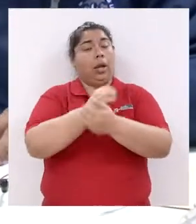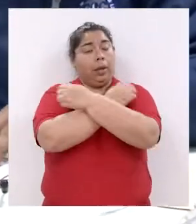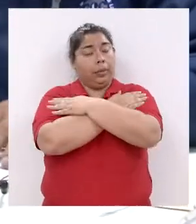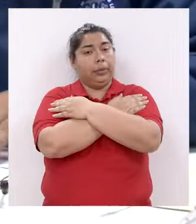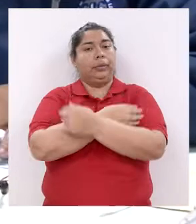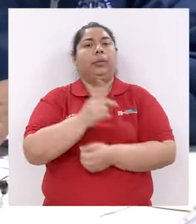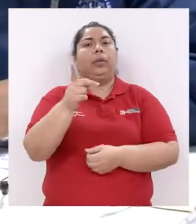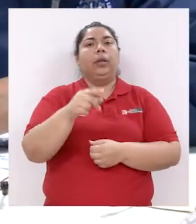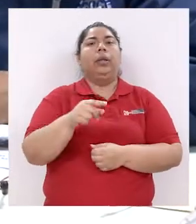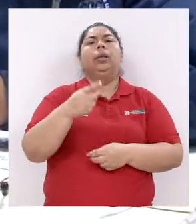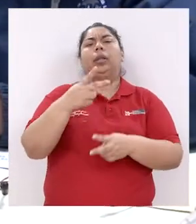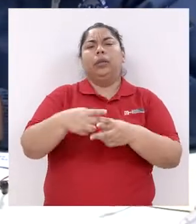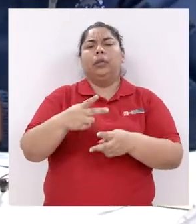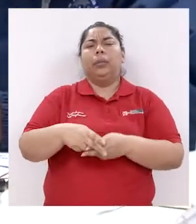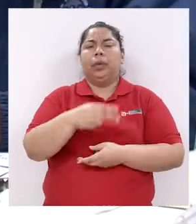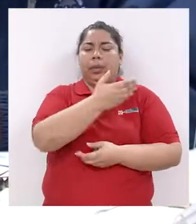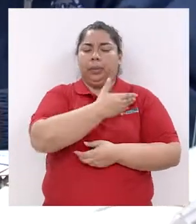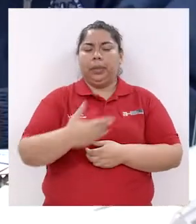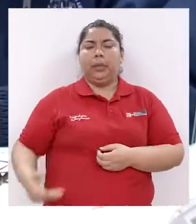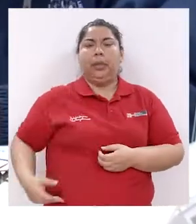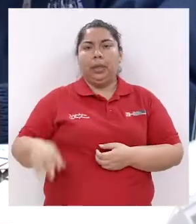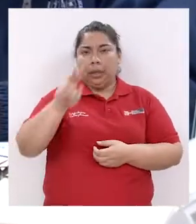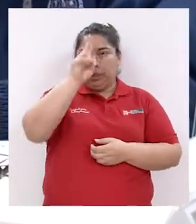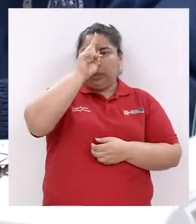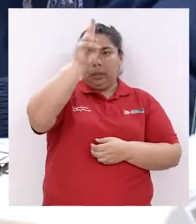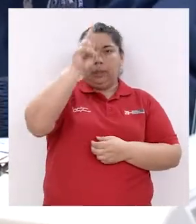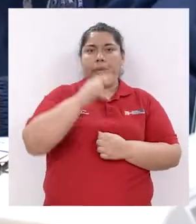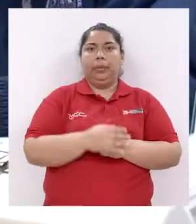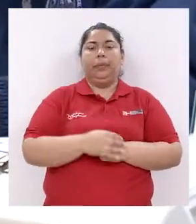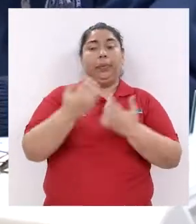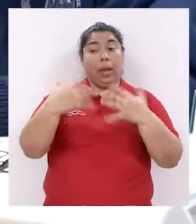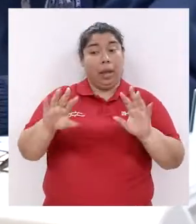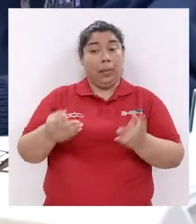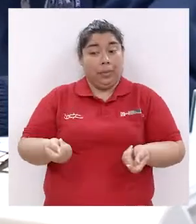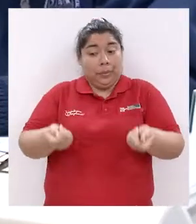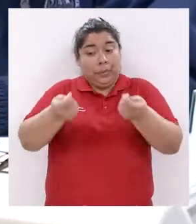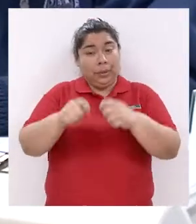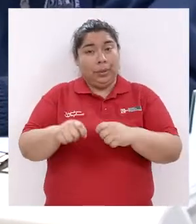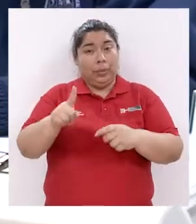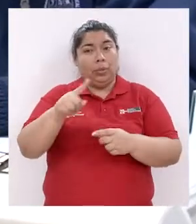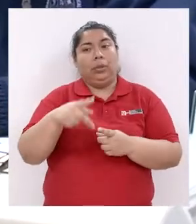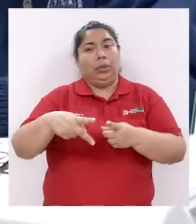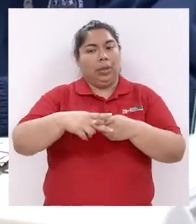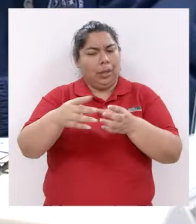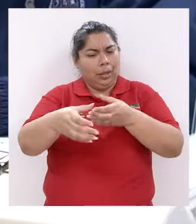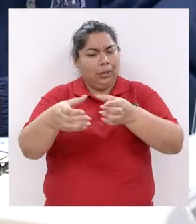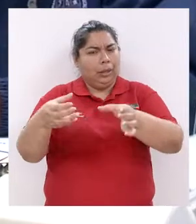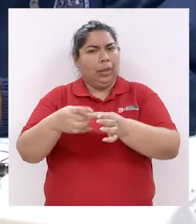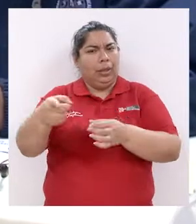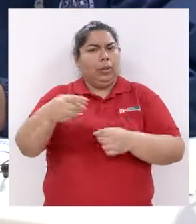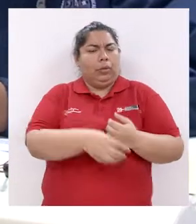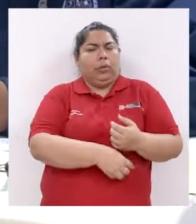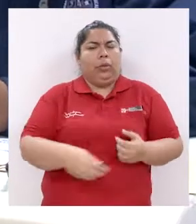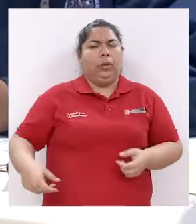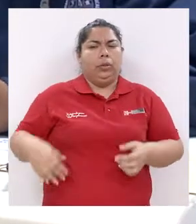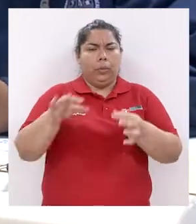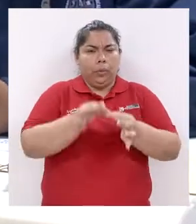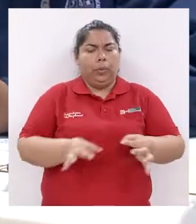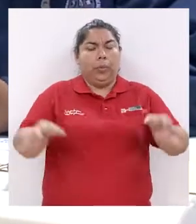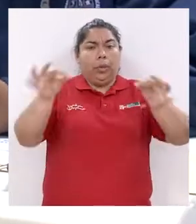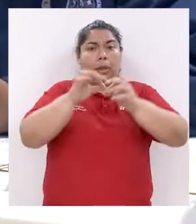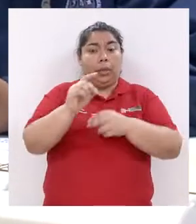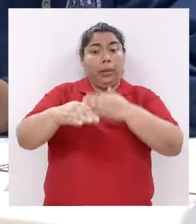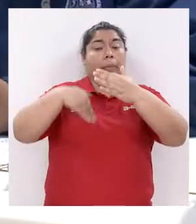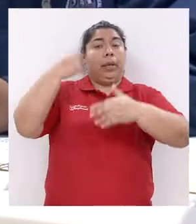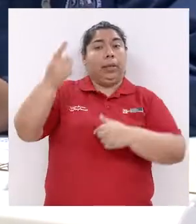abrazo de parte del presidente de la República. Acabamos de terminar nosotros una sesión de consejo bastante importante, mañana